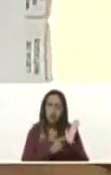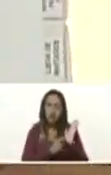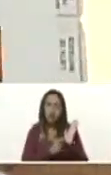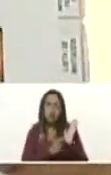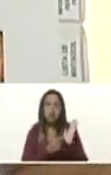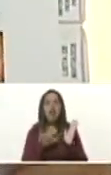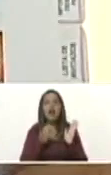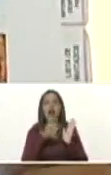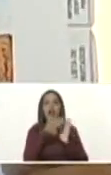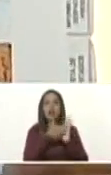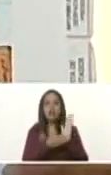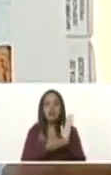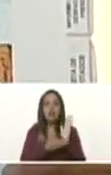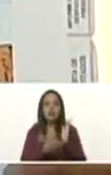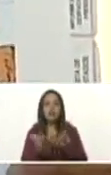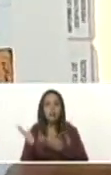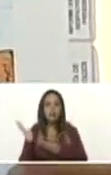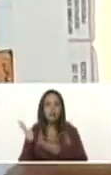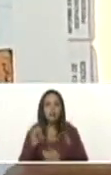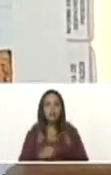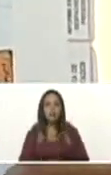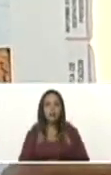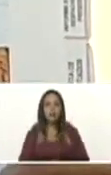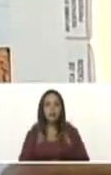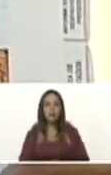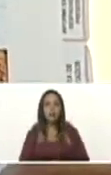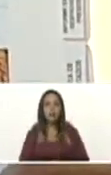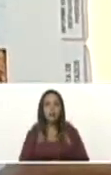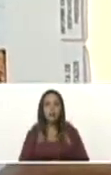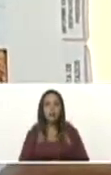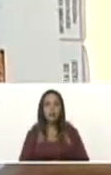Aquí está la portada, miren. Super Mustache.